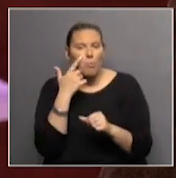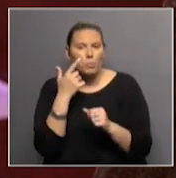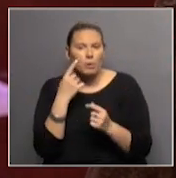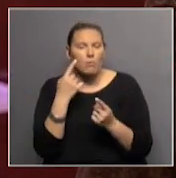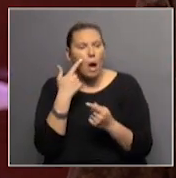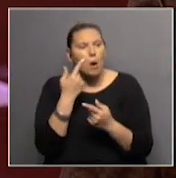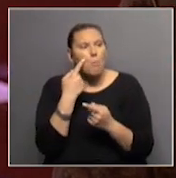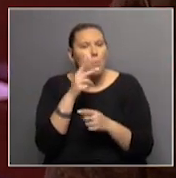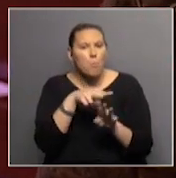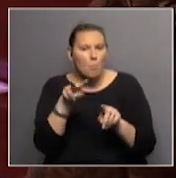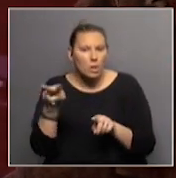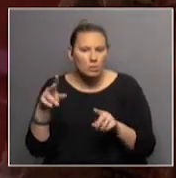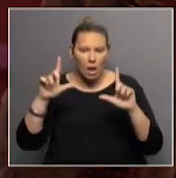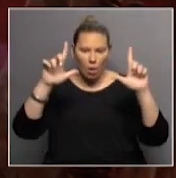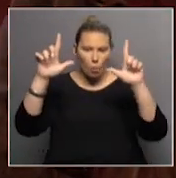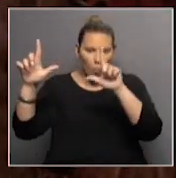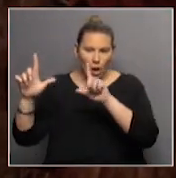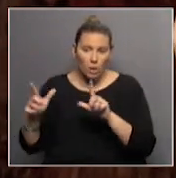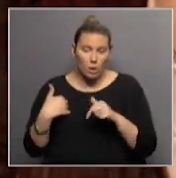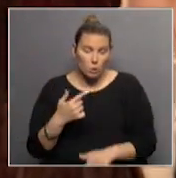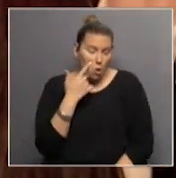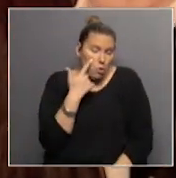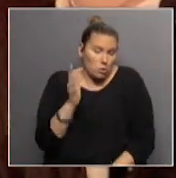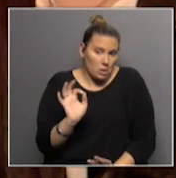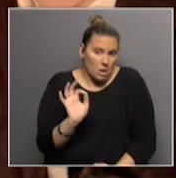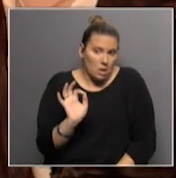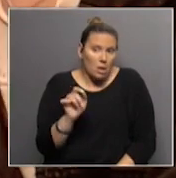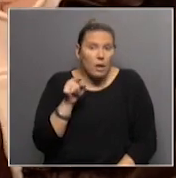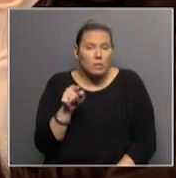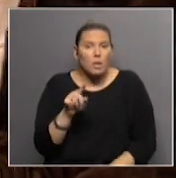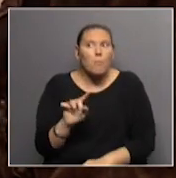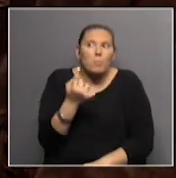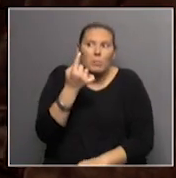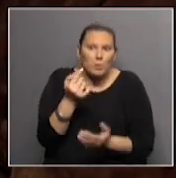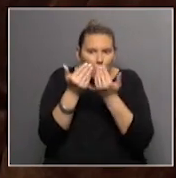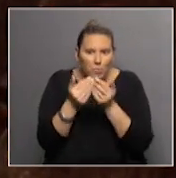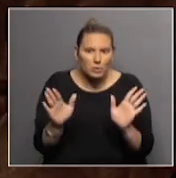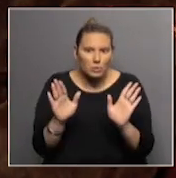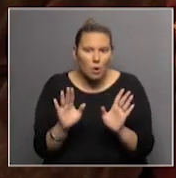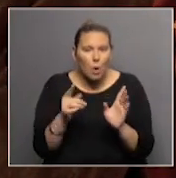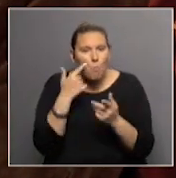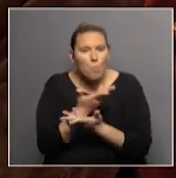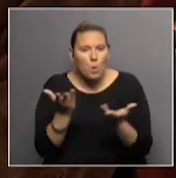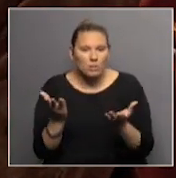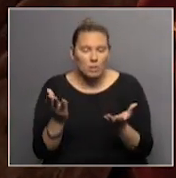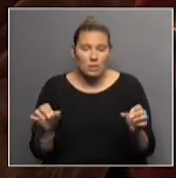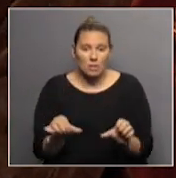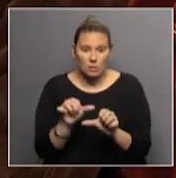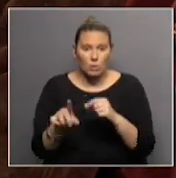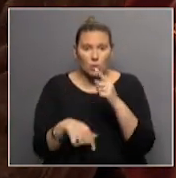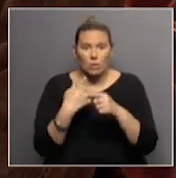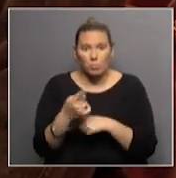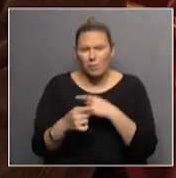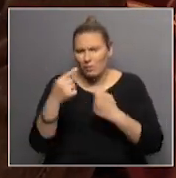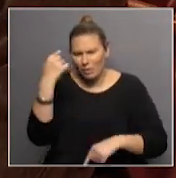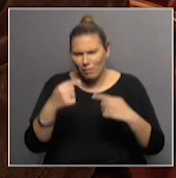cómo sería una exposición de cuadros ahí, desde la total ignorancia, ¿no? Y bueno, esa fue como el puntapié inicial y fue la primera exposición que hubo. Después de ahí